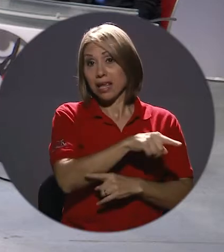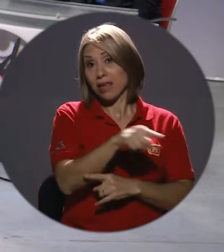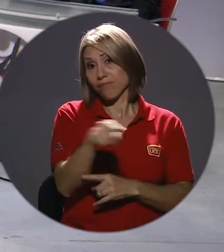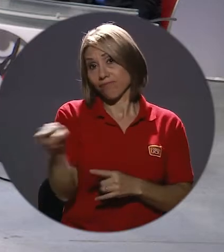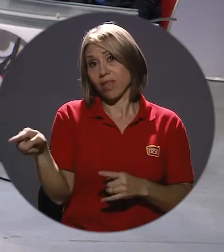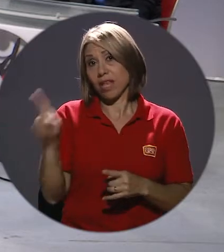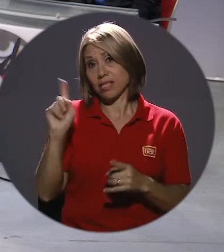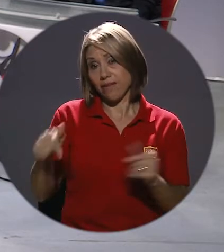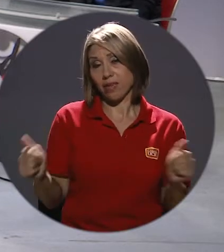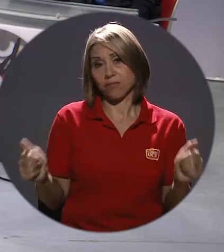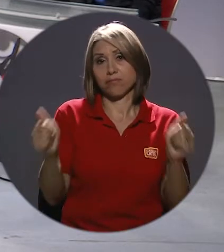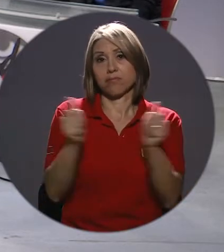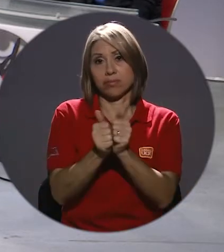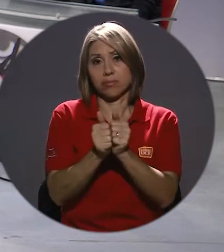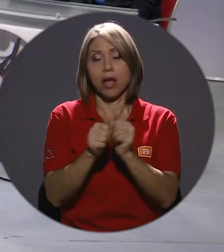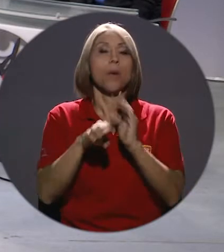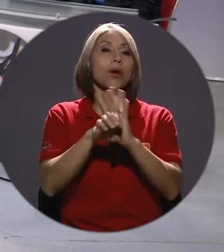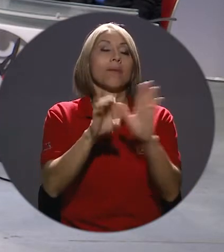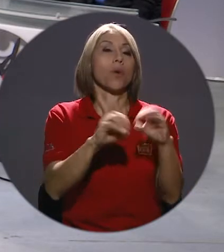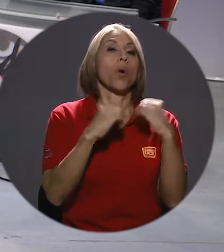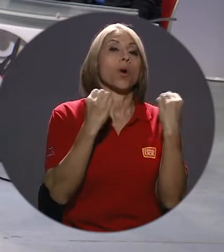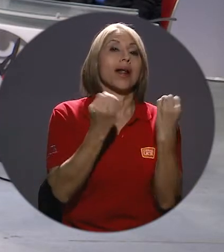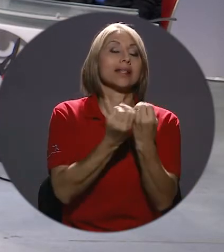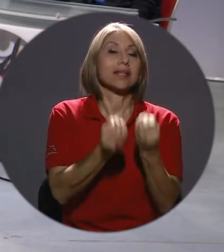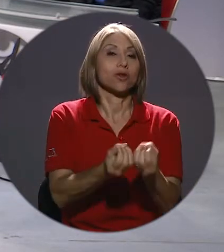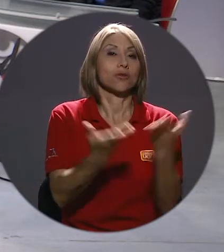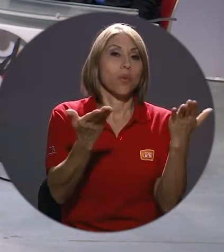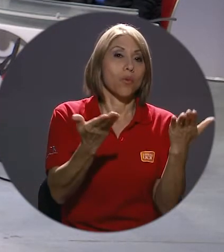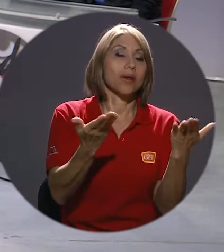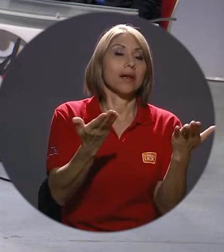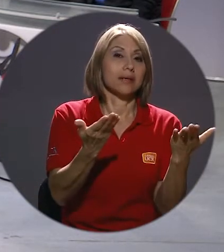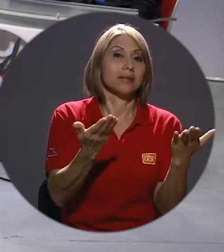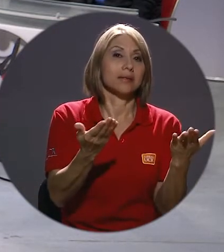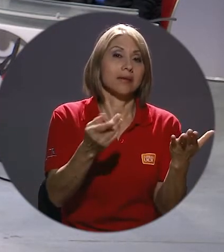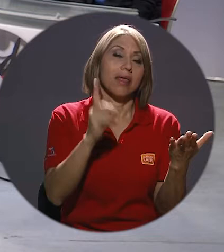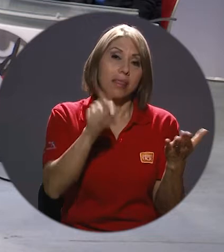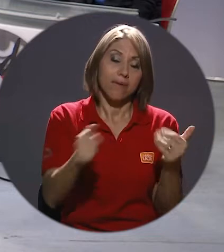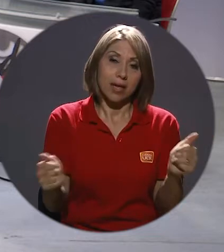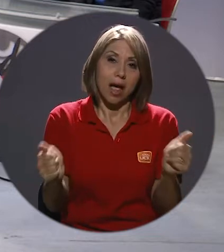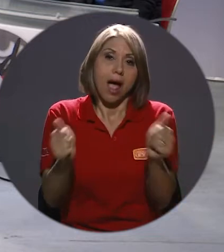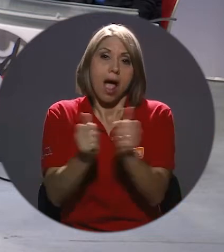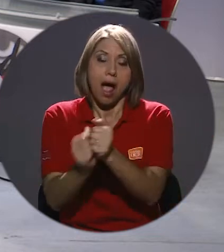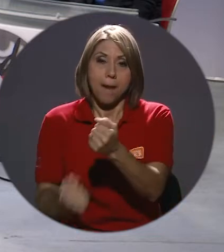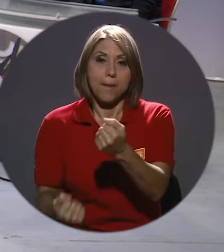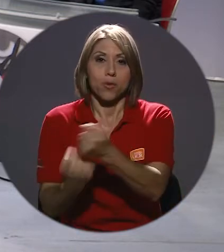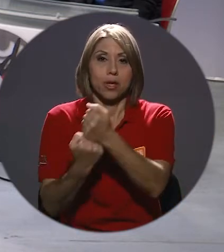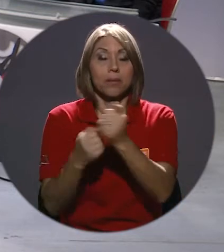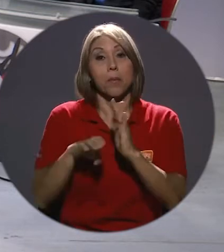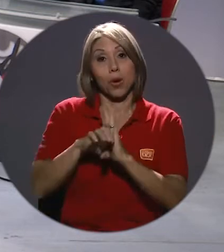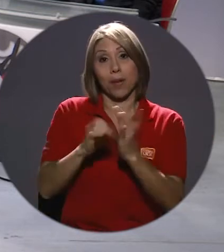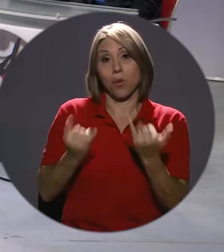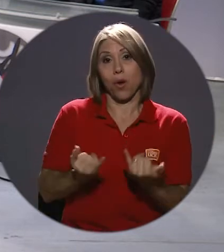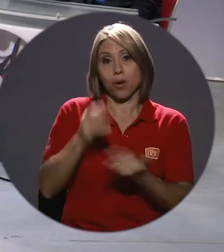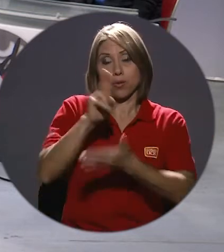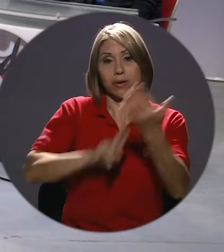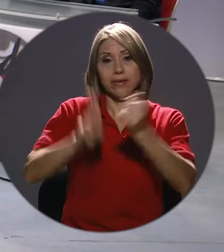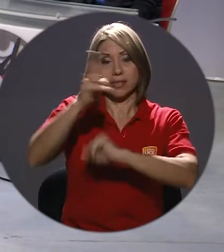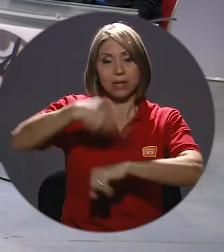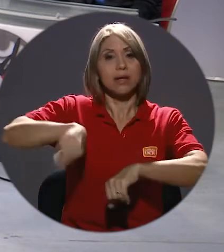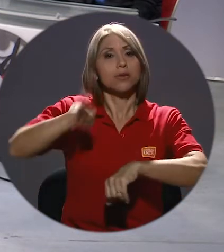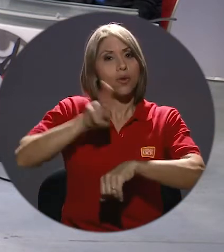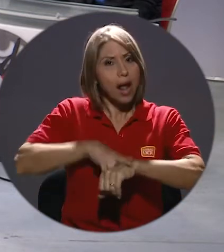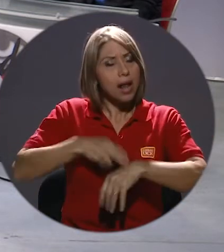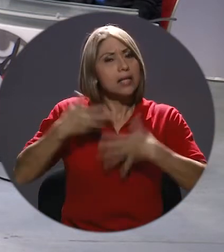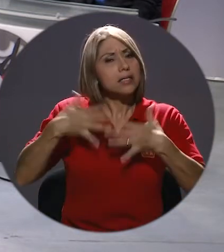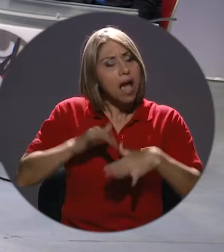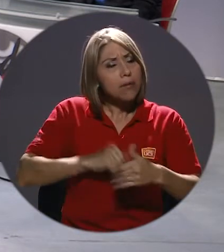tener organizaciones, en este caso del Estado, que serían como las más importantes, y el apoyo que, por ejemplo, la Universidad Nacional ha